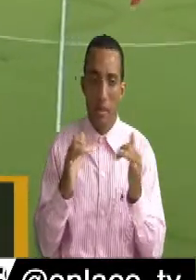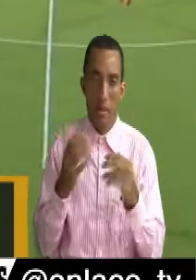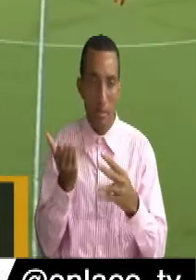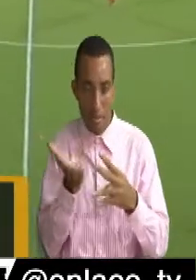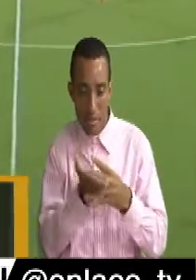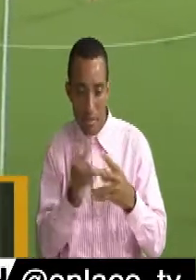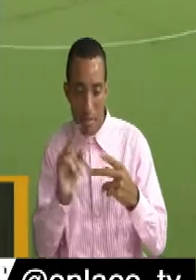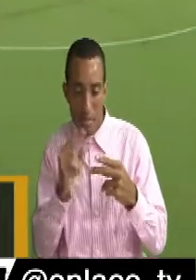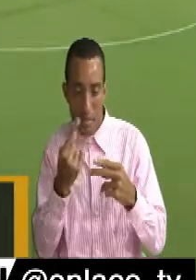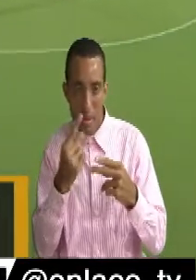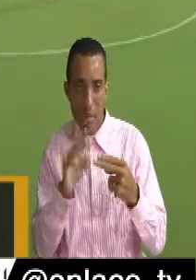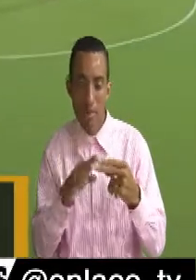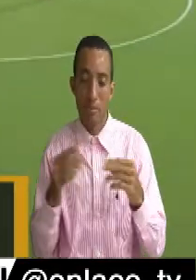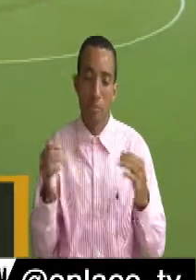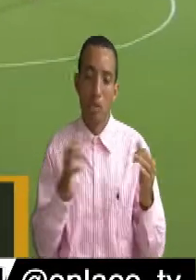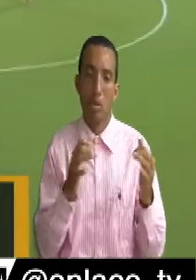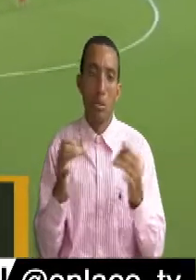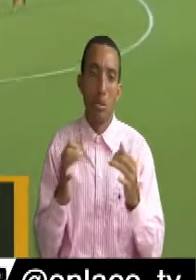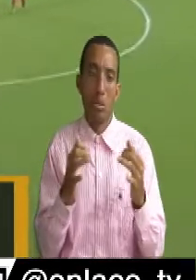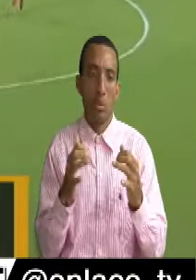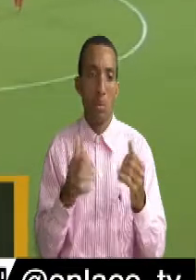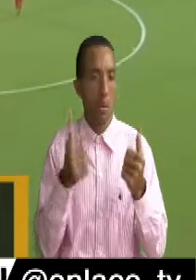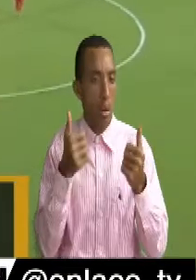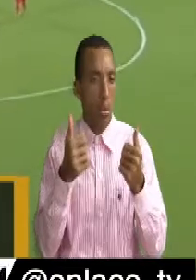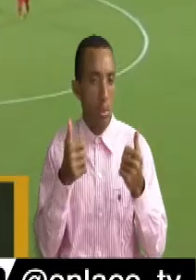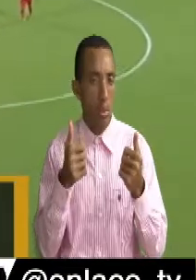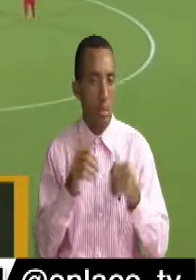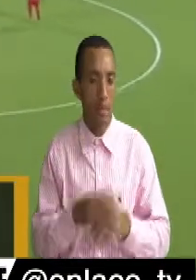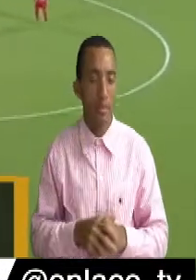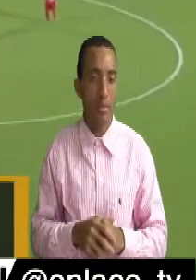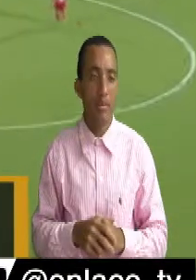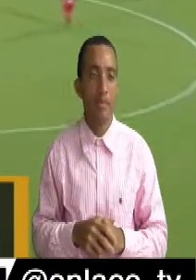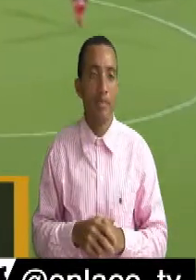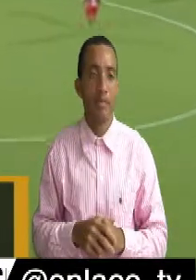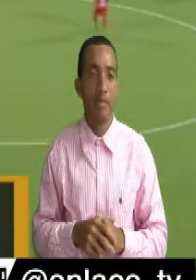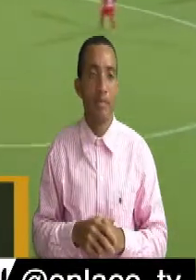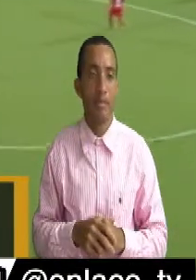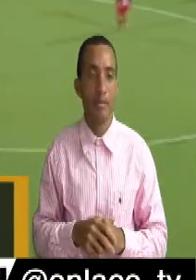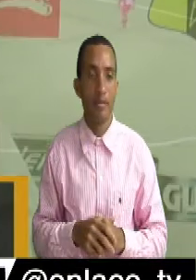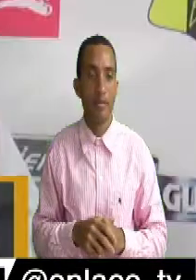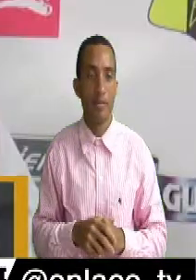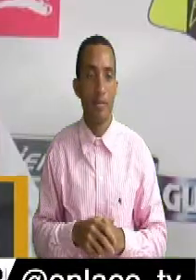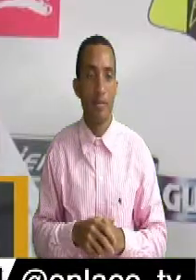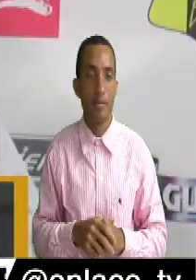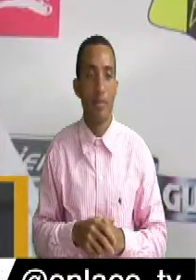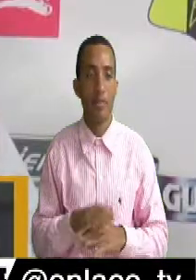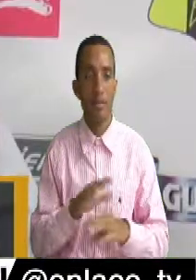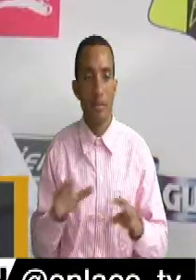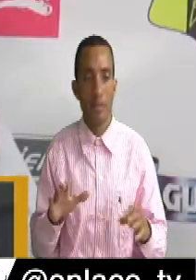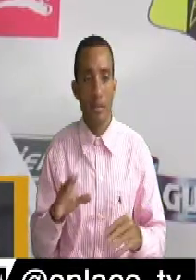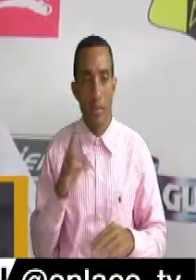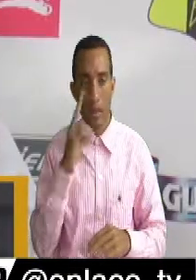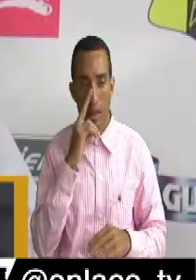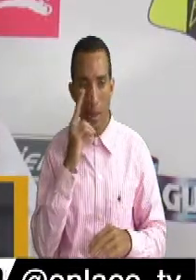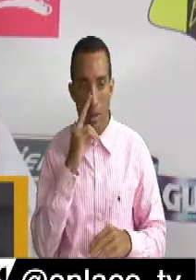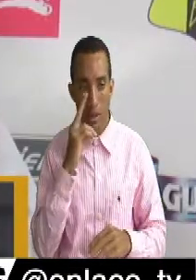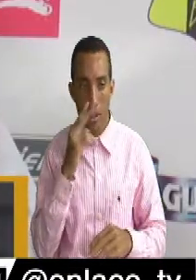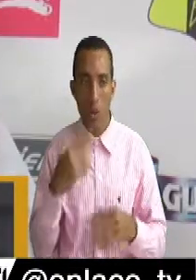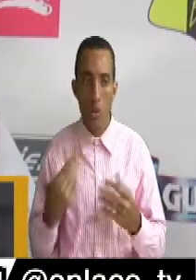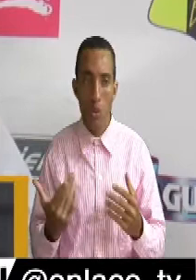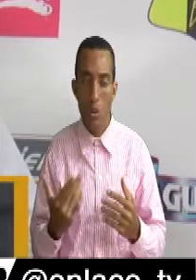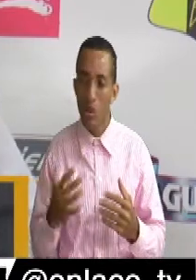cancha. Tenemos un buen equipo, creo que con Nacional vamos a ver qué nómina nos lleva,